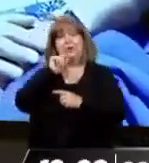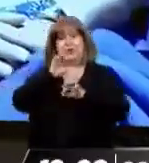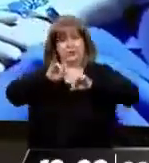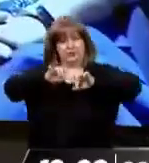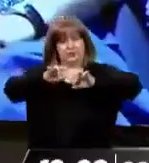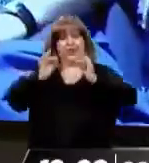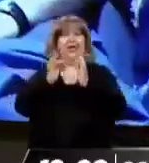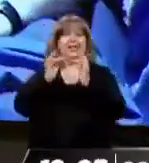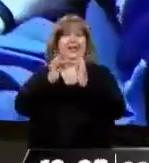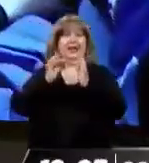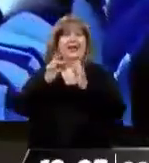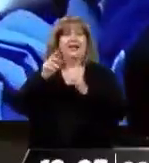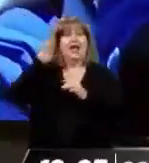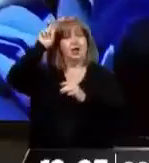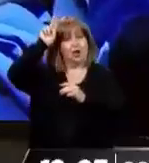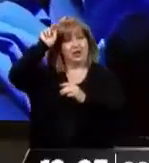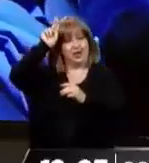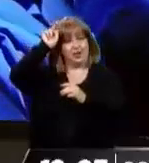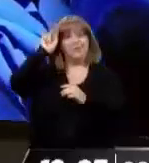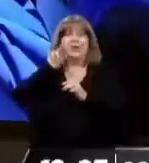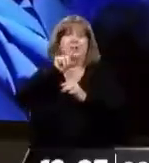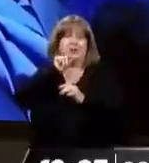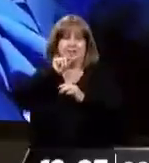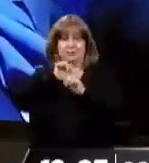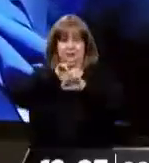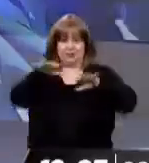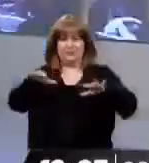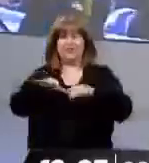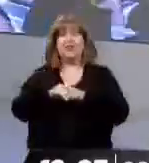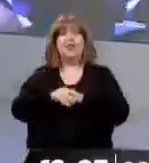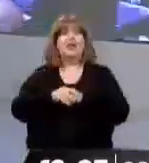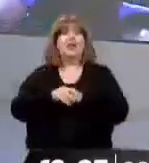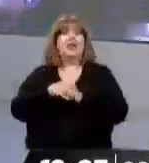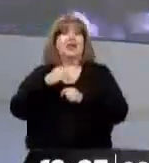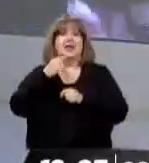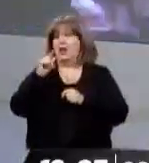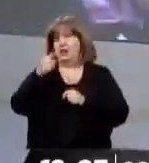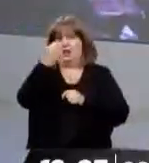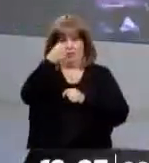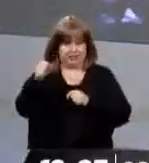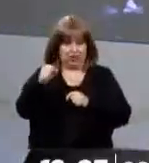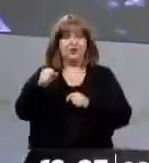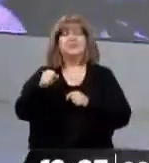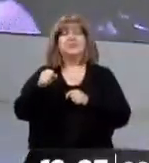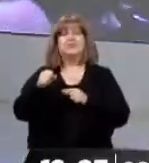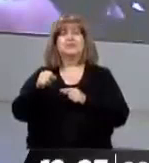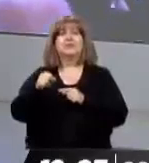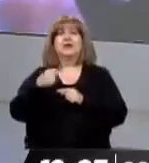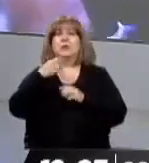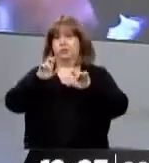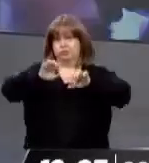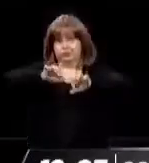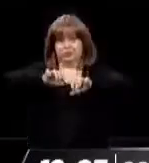de la provincia de Mendoza. Alfredo Cornejo. Me lo sacaste, claro. Alfredo Cornejo, que no estuvo en el acto, es senador nacional. Pero también se